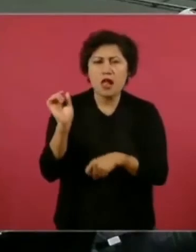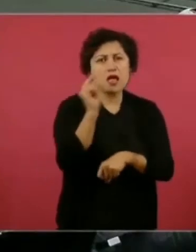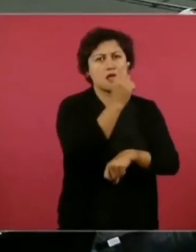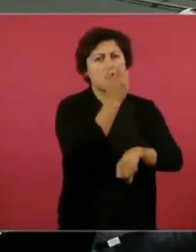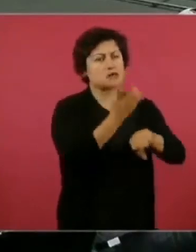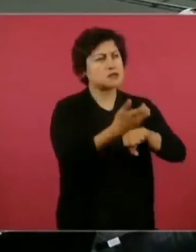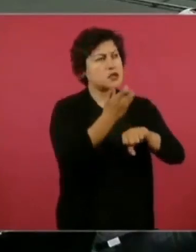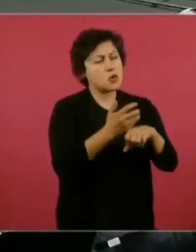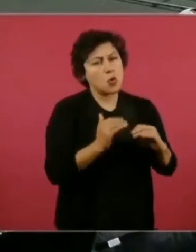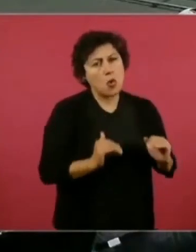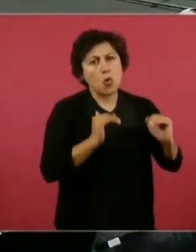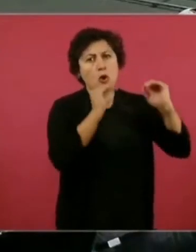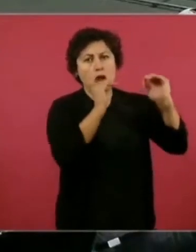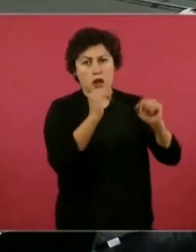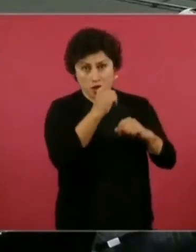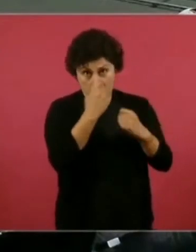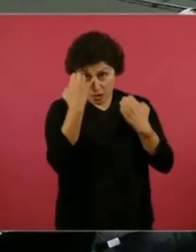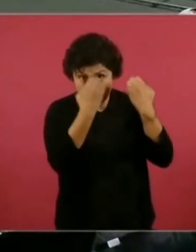que no es un problema social,